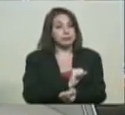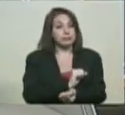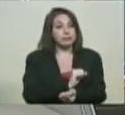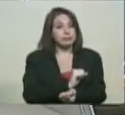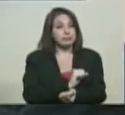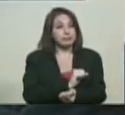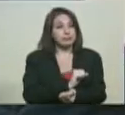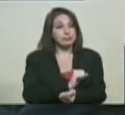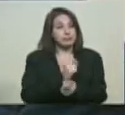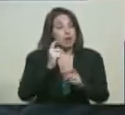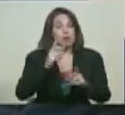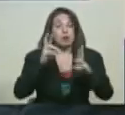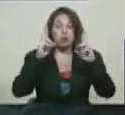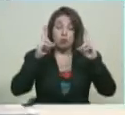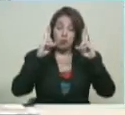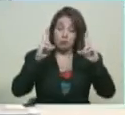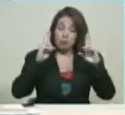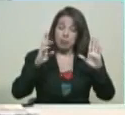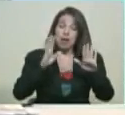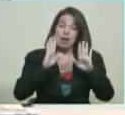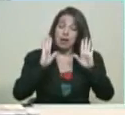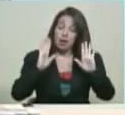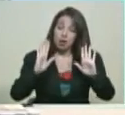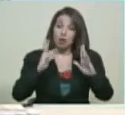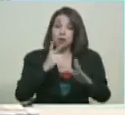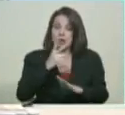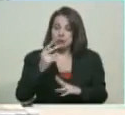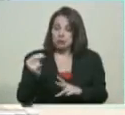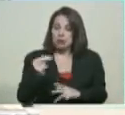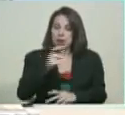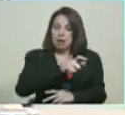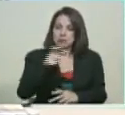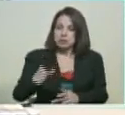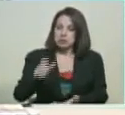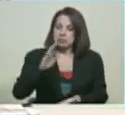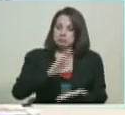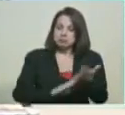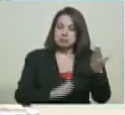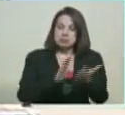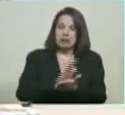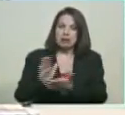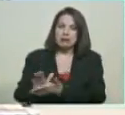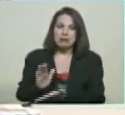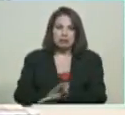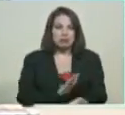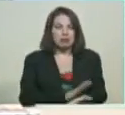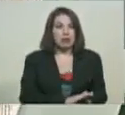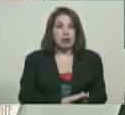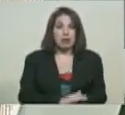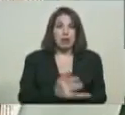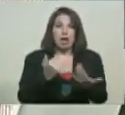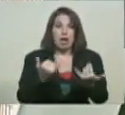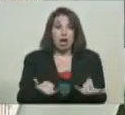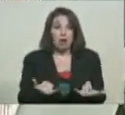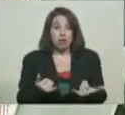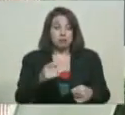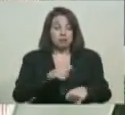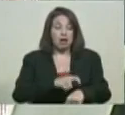y espero que no de verdad que hay gente compilando a esta hora que estamos aquí hay gente conspirando